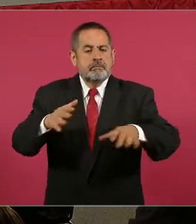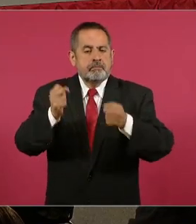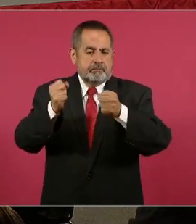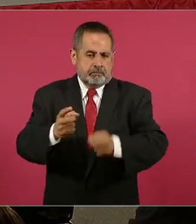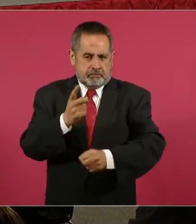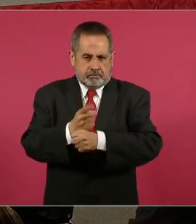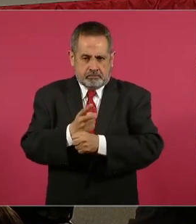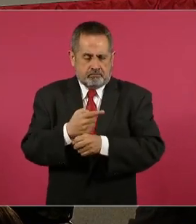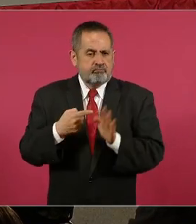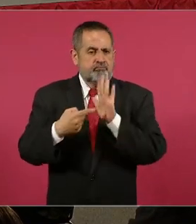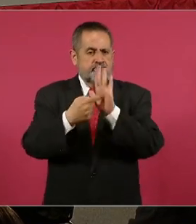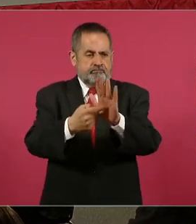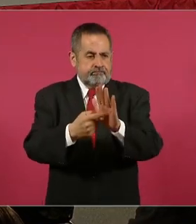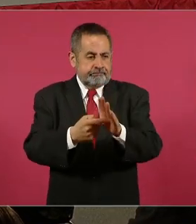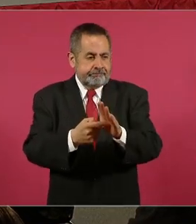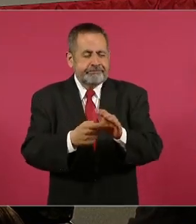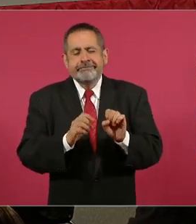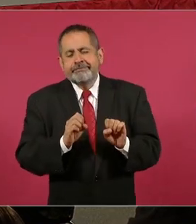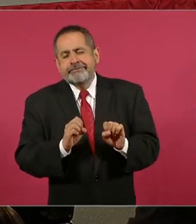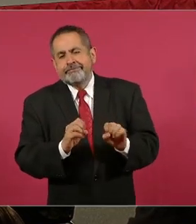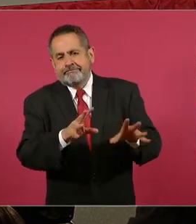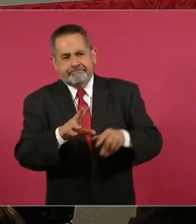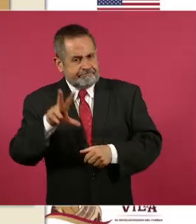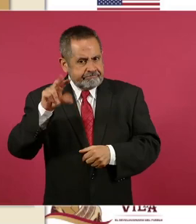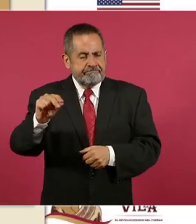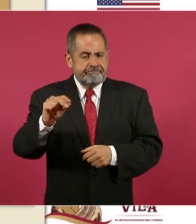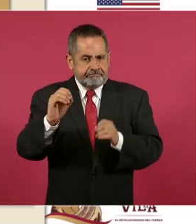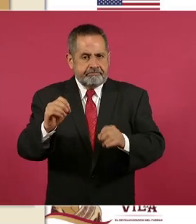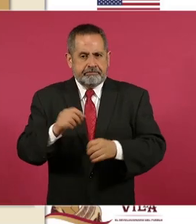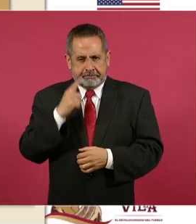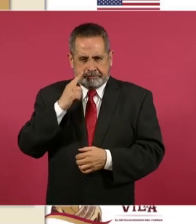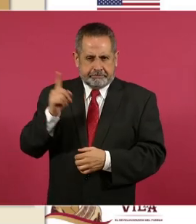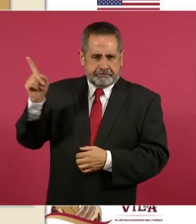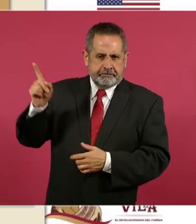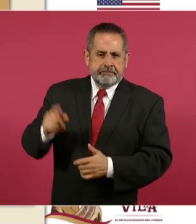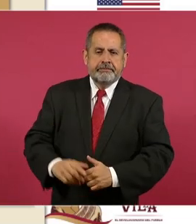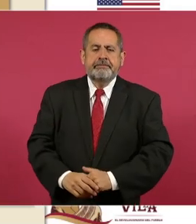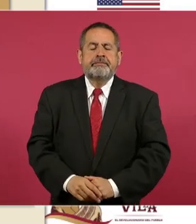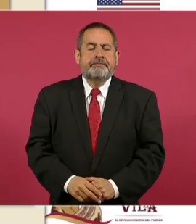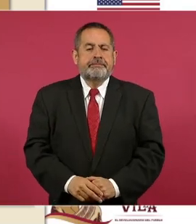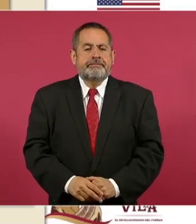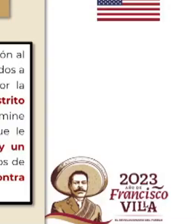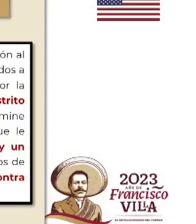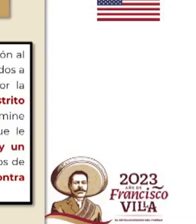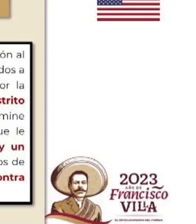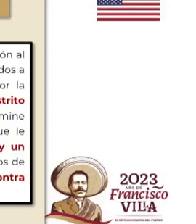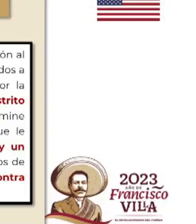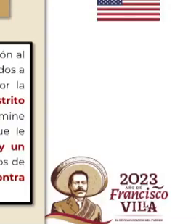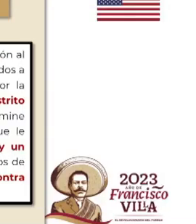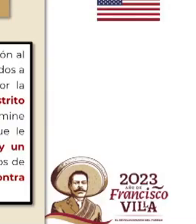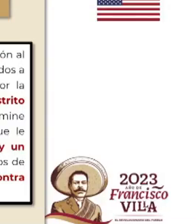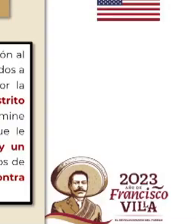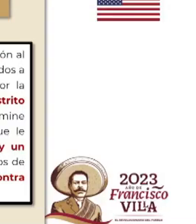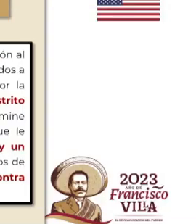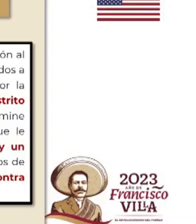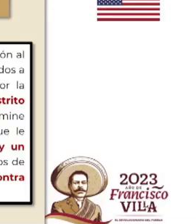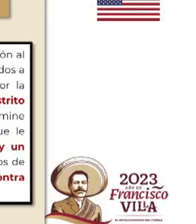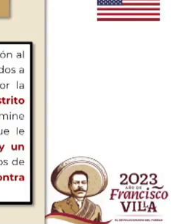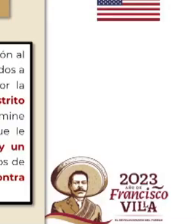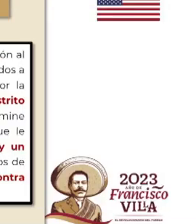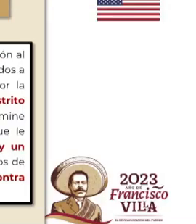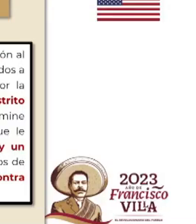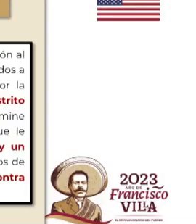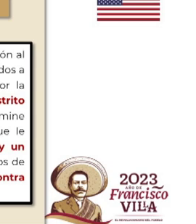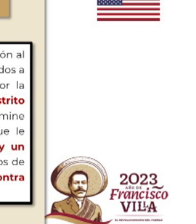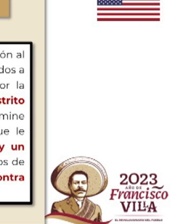exponer cero impunidad, los eventos del 13 al 25 de diciembre. Adelante. Tenemos tres extradiciones por parte